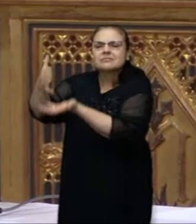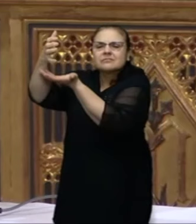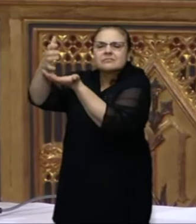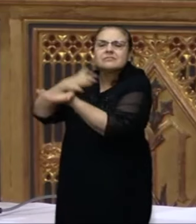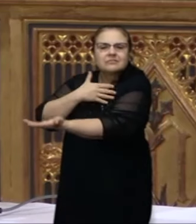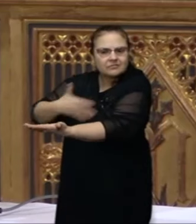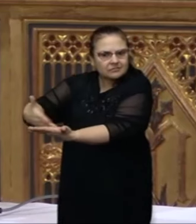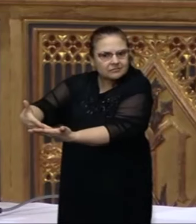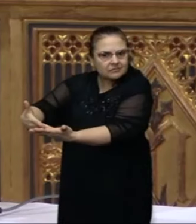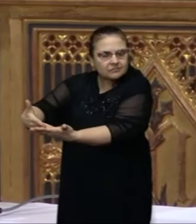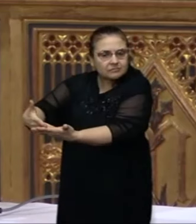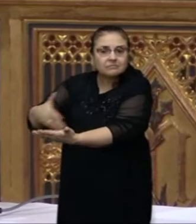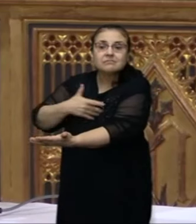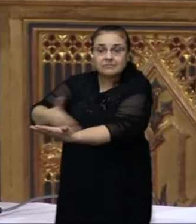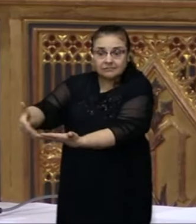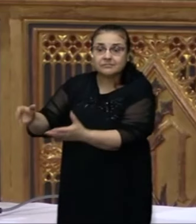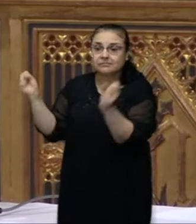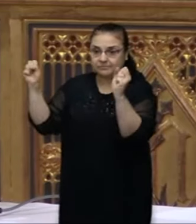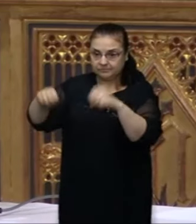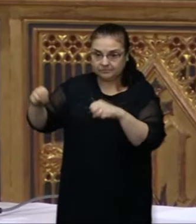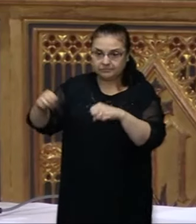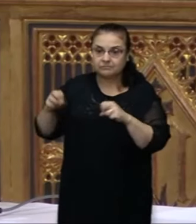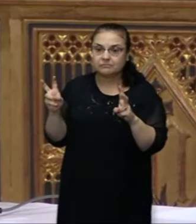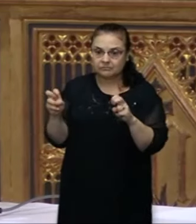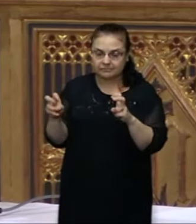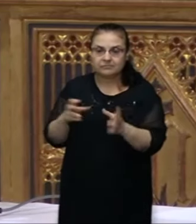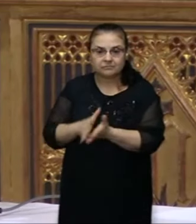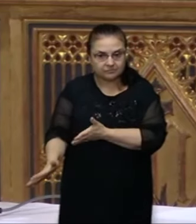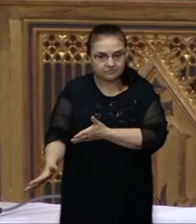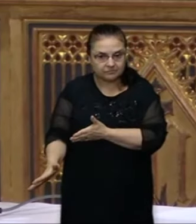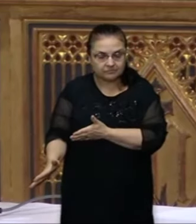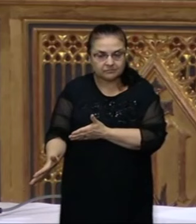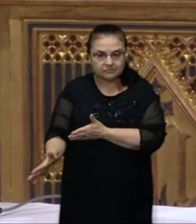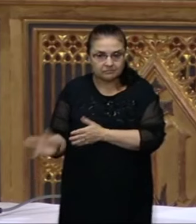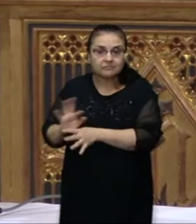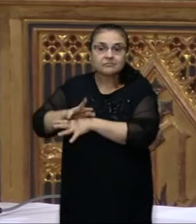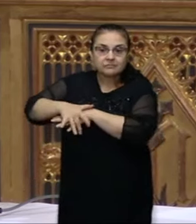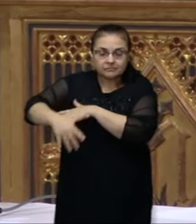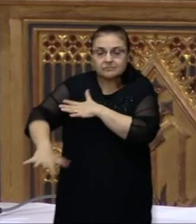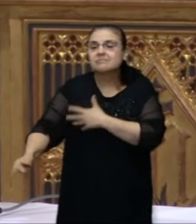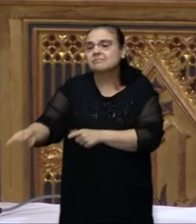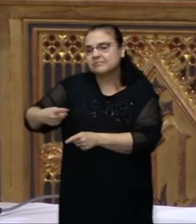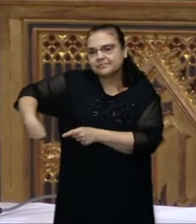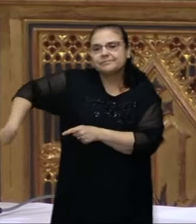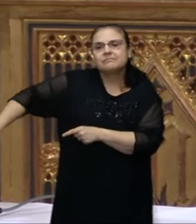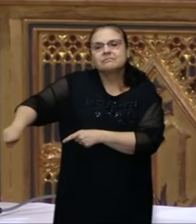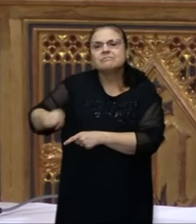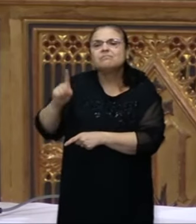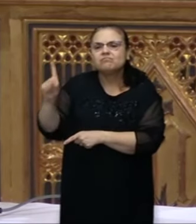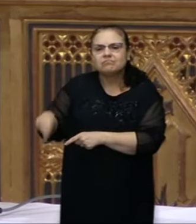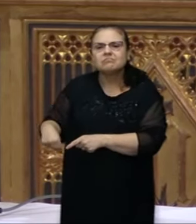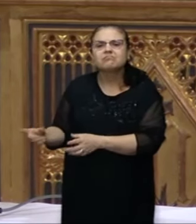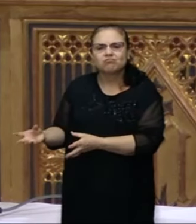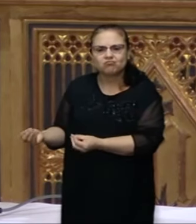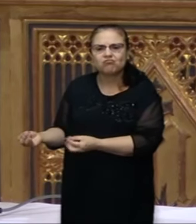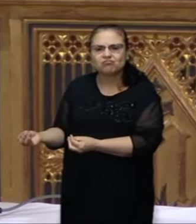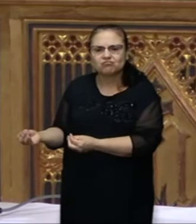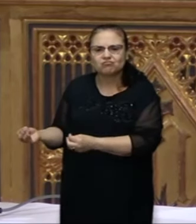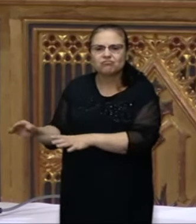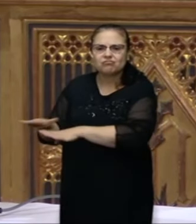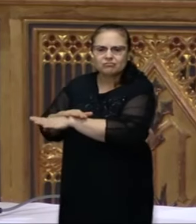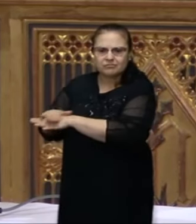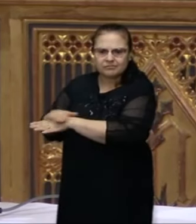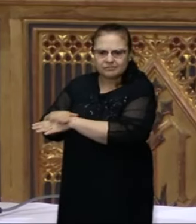de mi sangre, sangre de la alianza nueva y eterna, que será derramada por vosotros y por